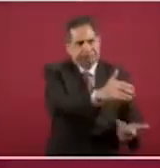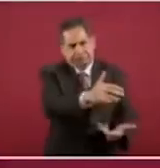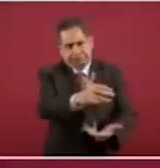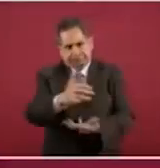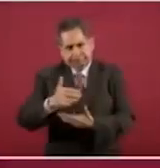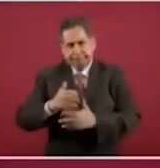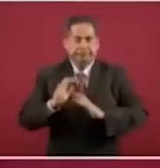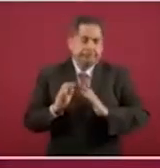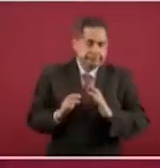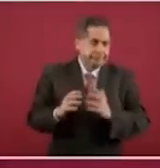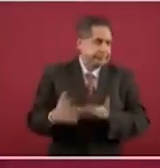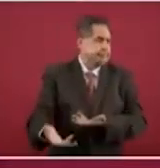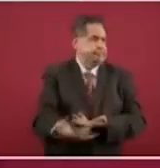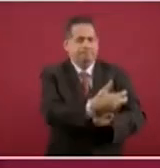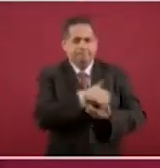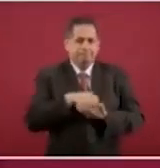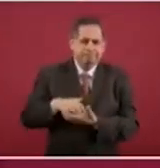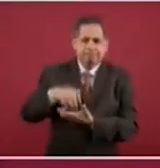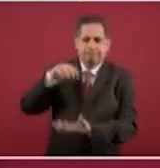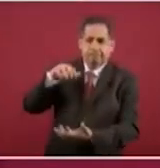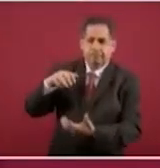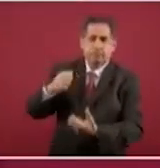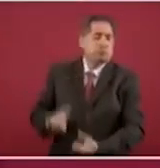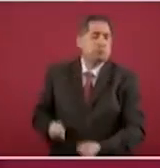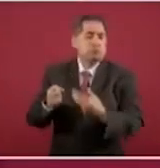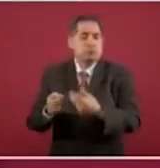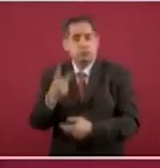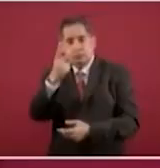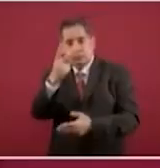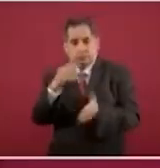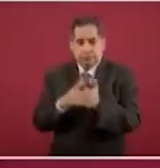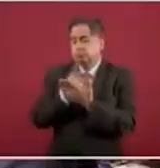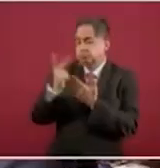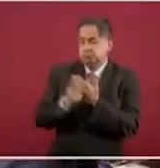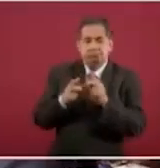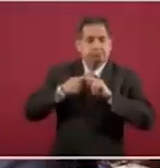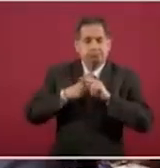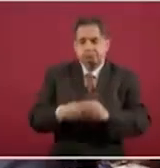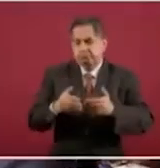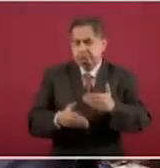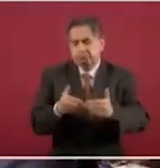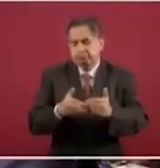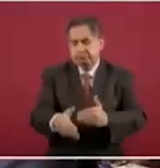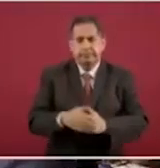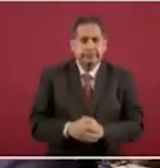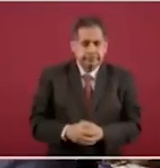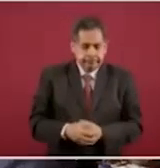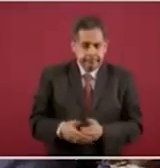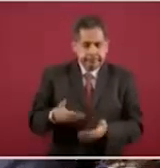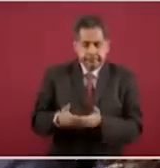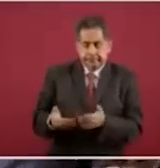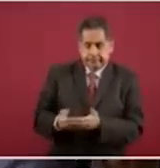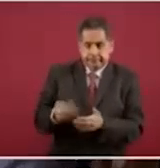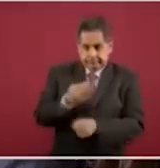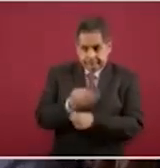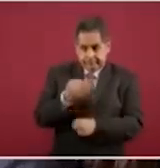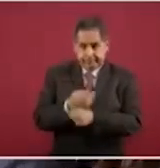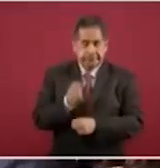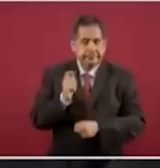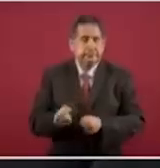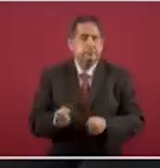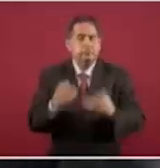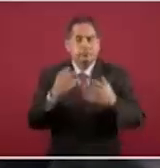captemos 2 millones de toneladas en este momento tenemos